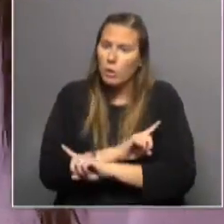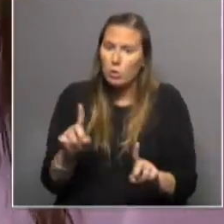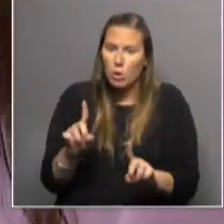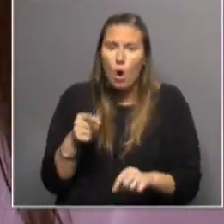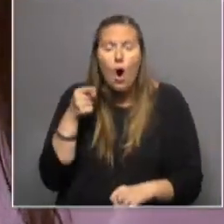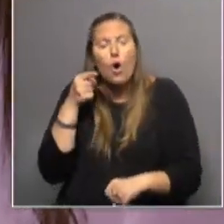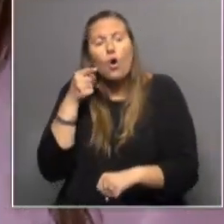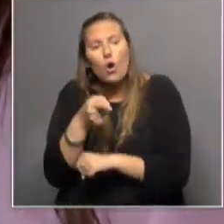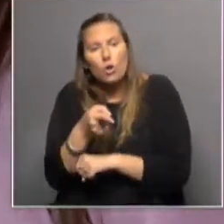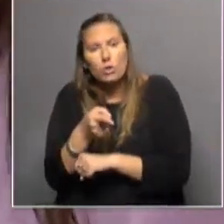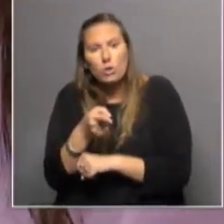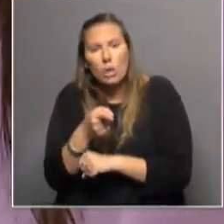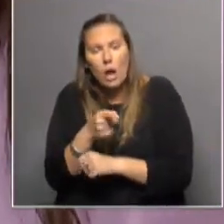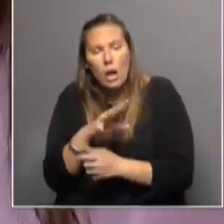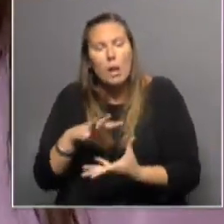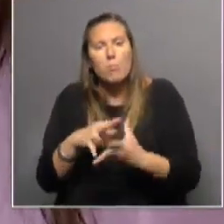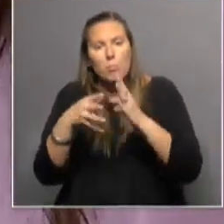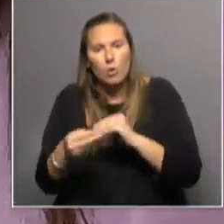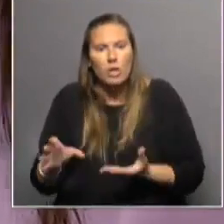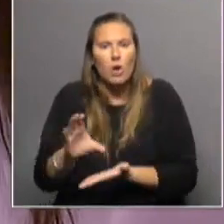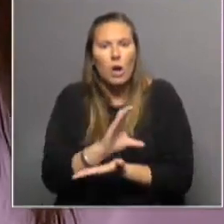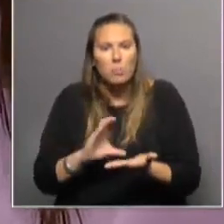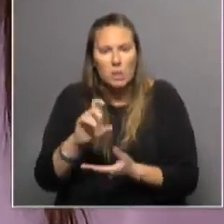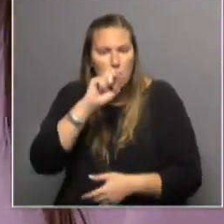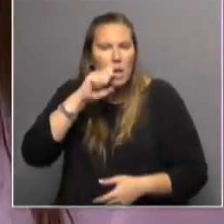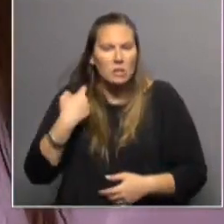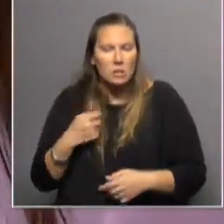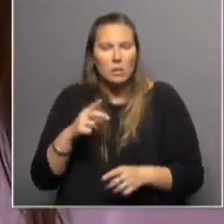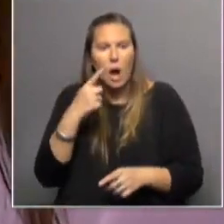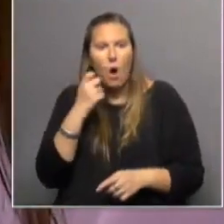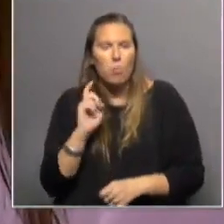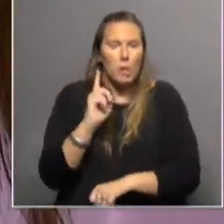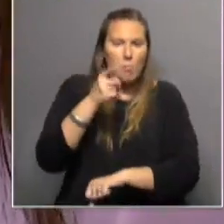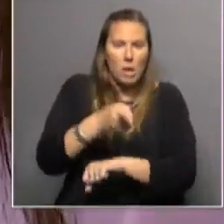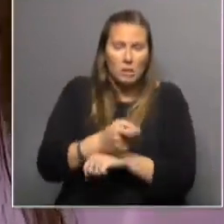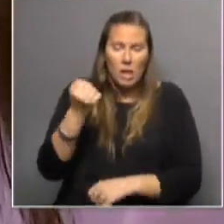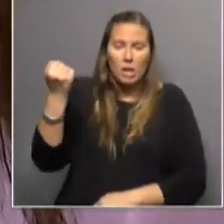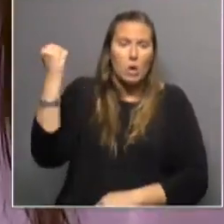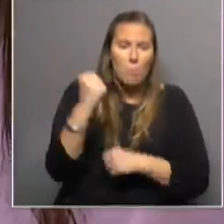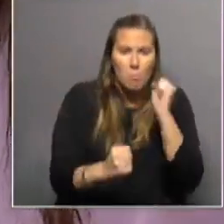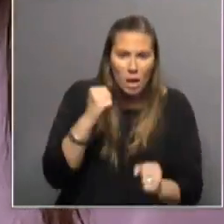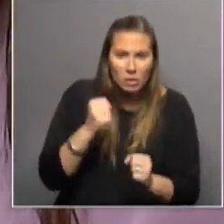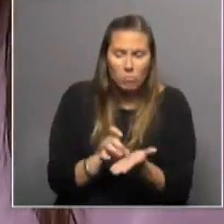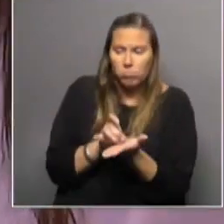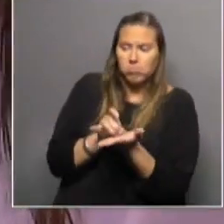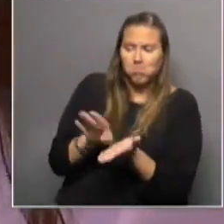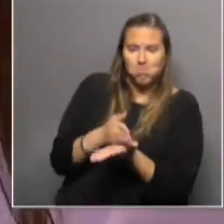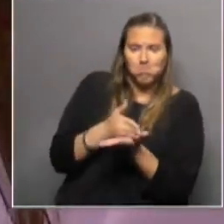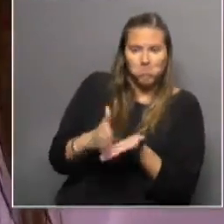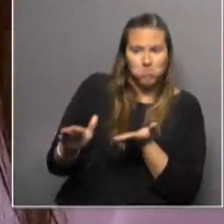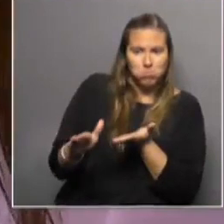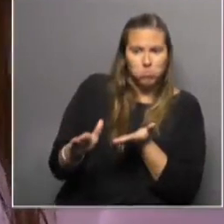contra el modelo capitalista, machista y patriarcal, que nos está matando, que nos excluye de todo,